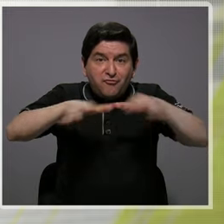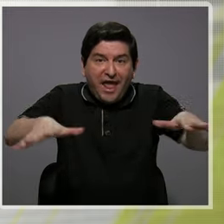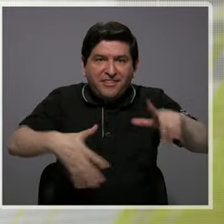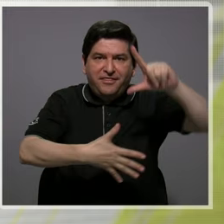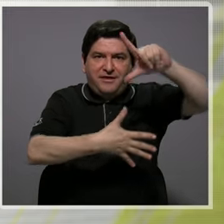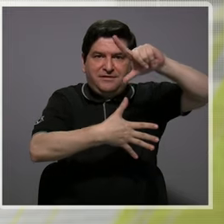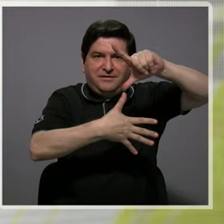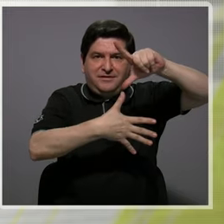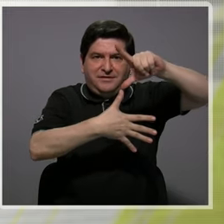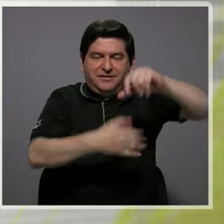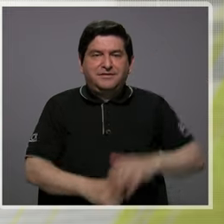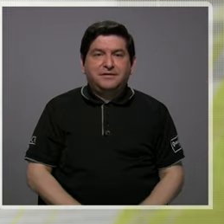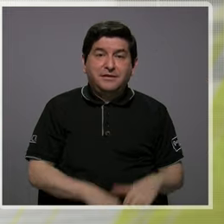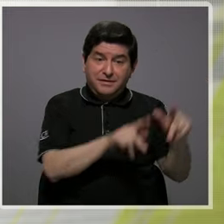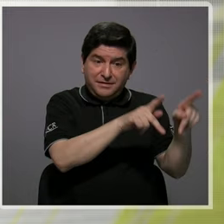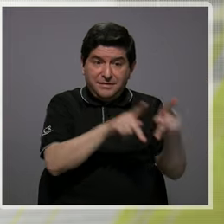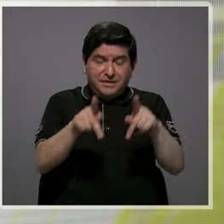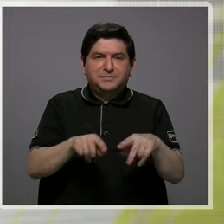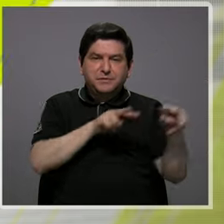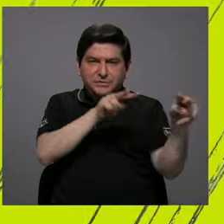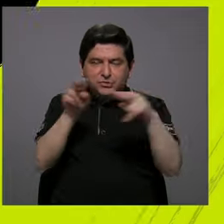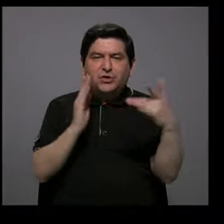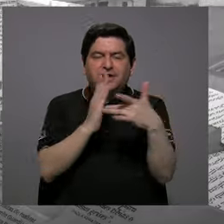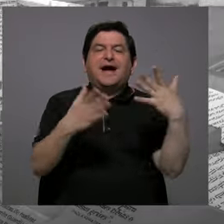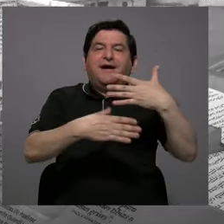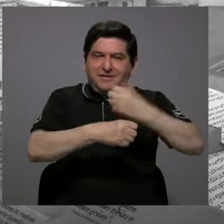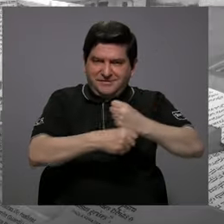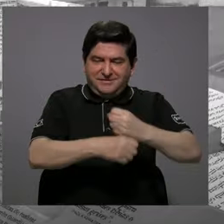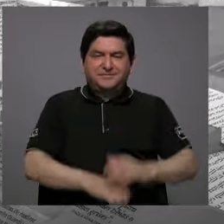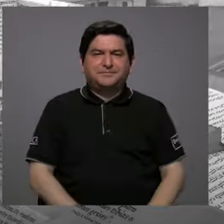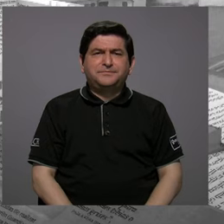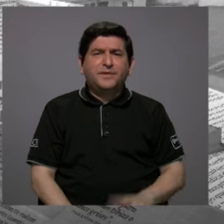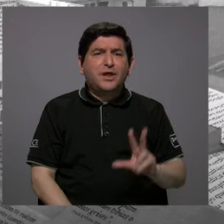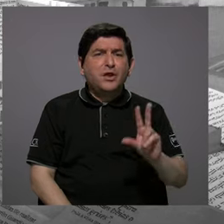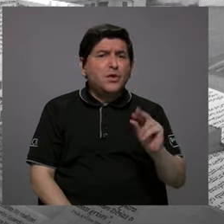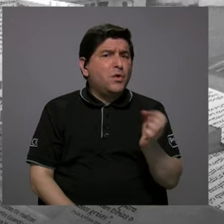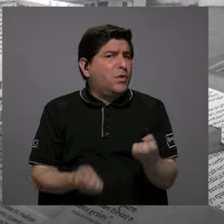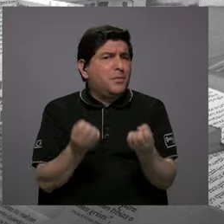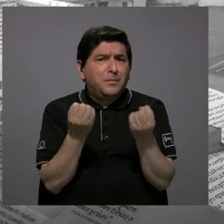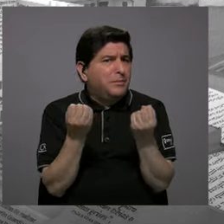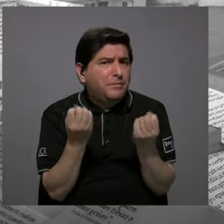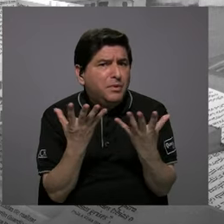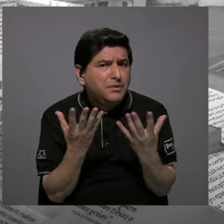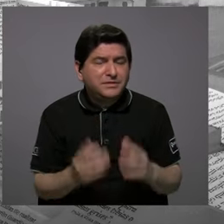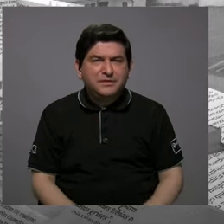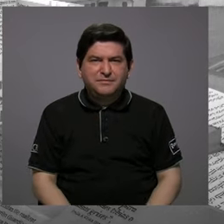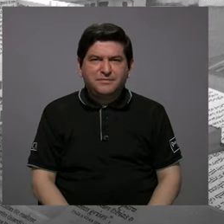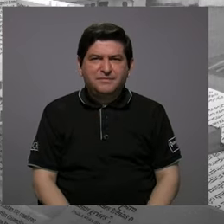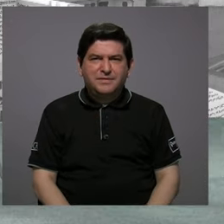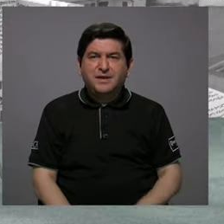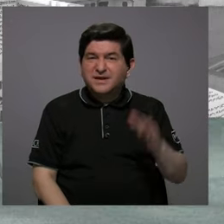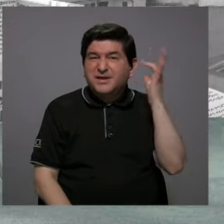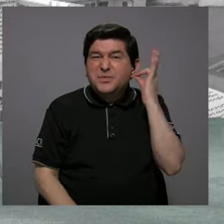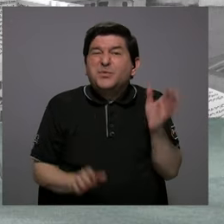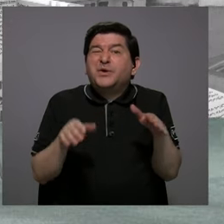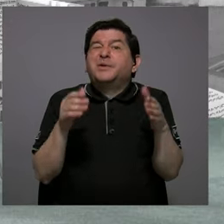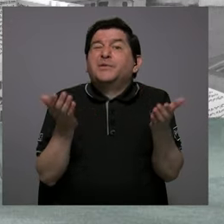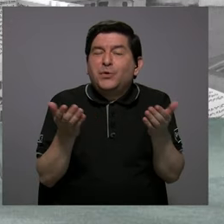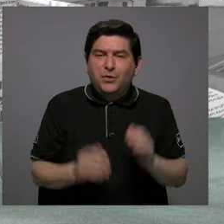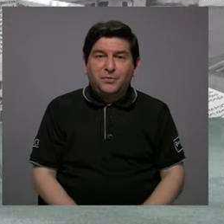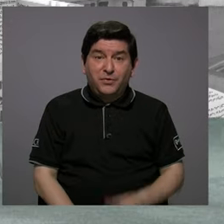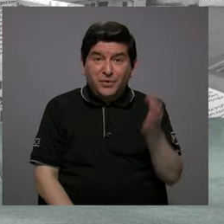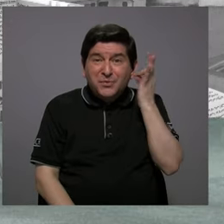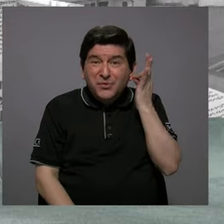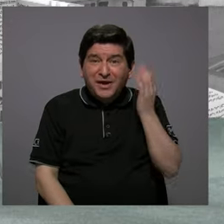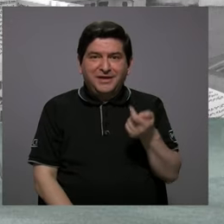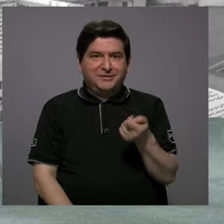Latinoamérica de la gente que hace vigilancia tecnológica que no somos tantos Entonces eso importante y las mujeres